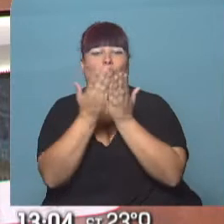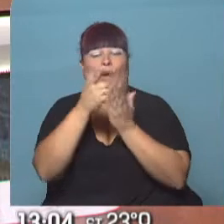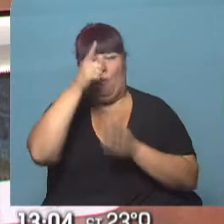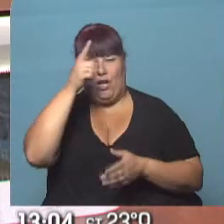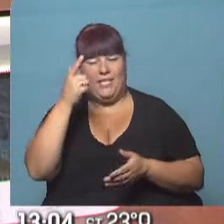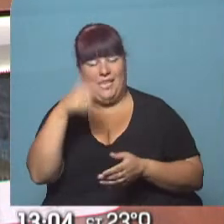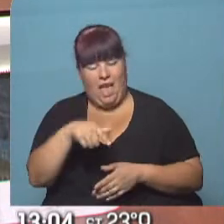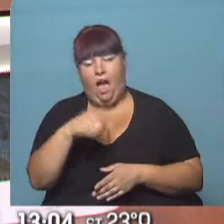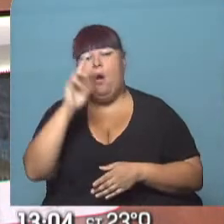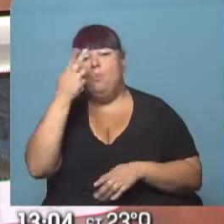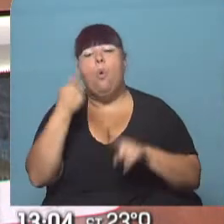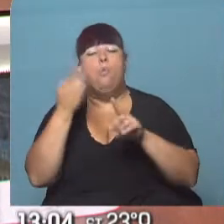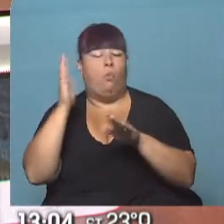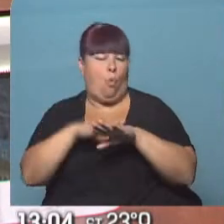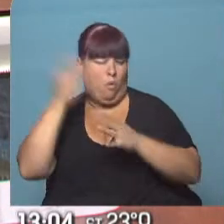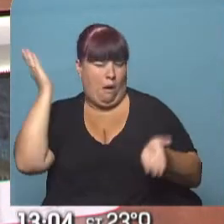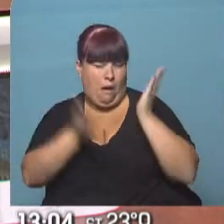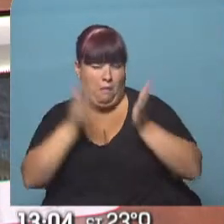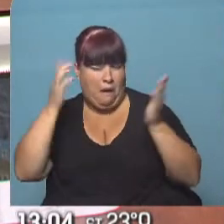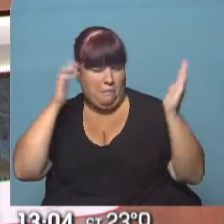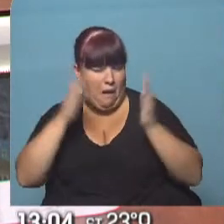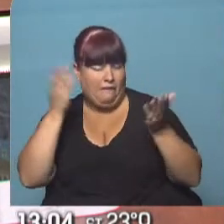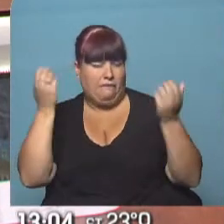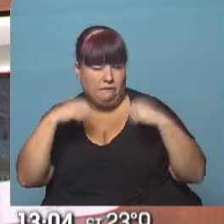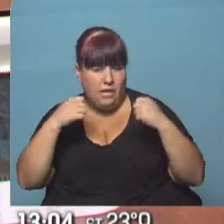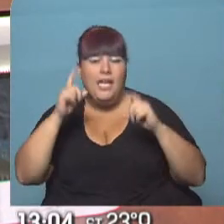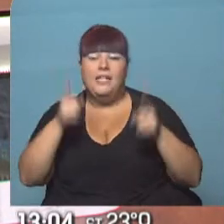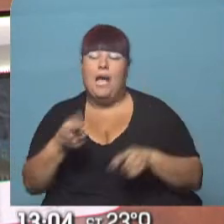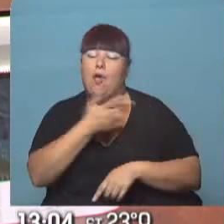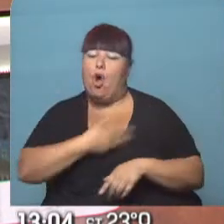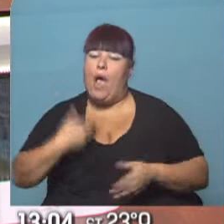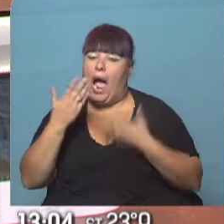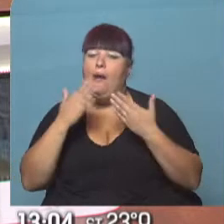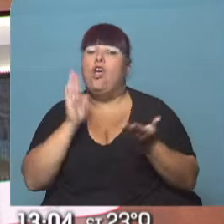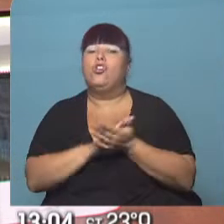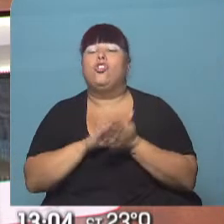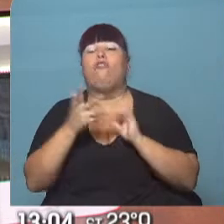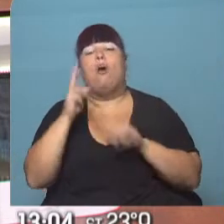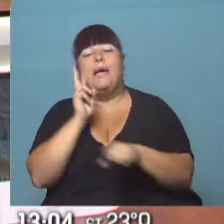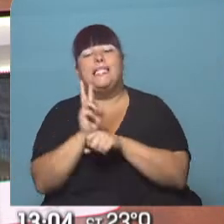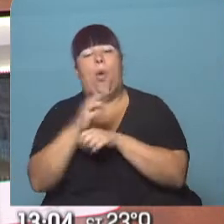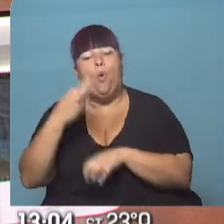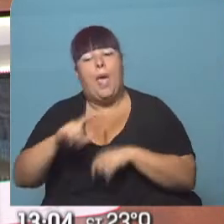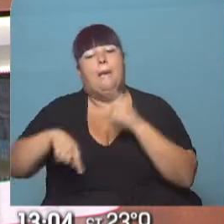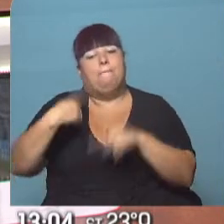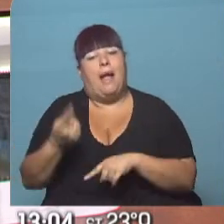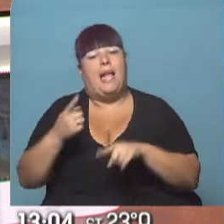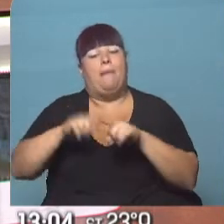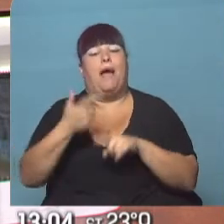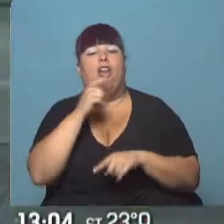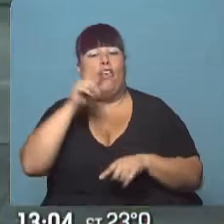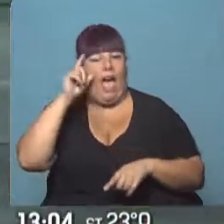murió por los excesivos entrenamientos físicos. Pero también las autoridades se refirieron a las medidas de seguridad que se aplicarán mañana por el paro de